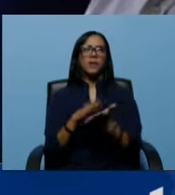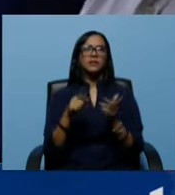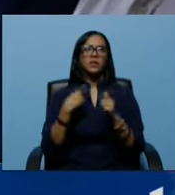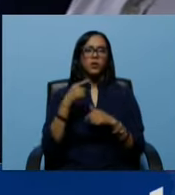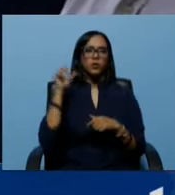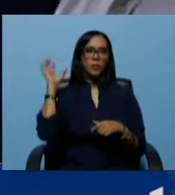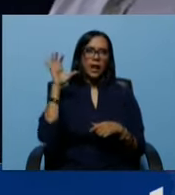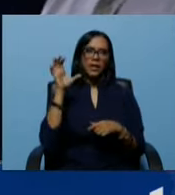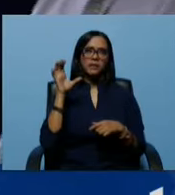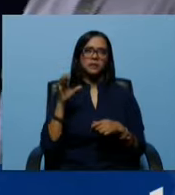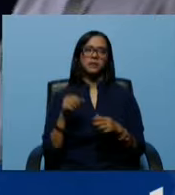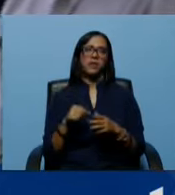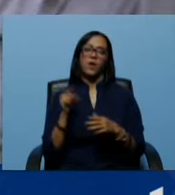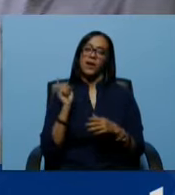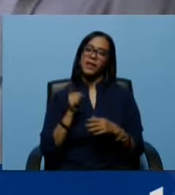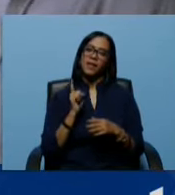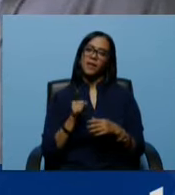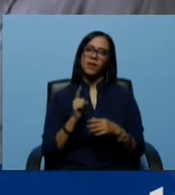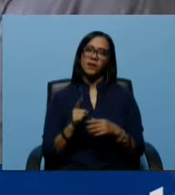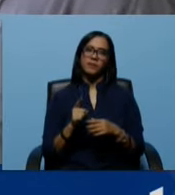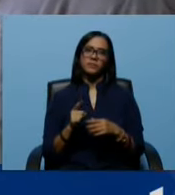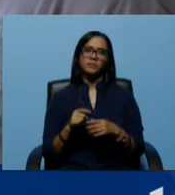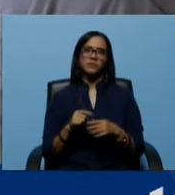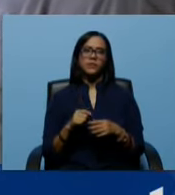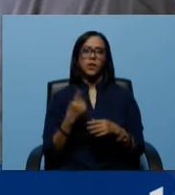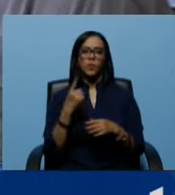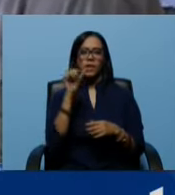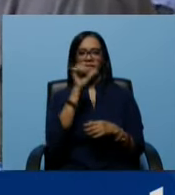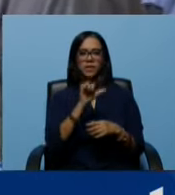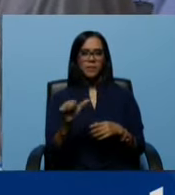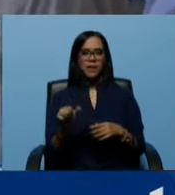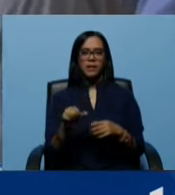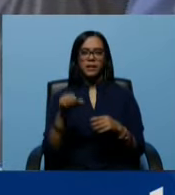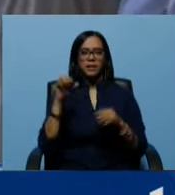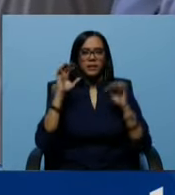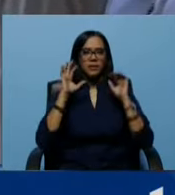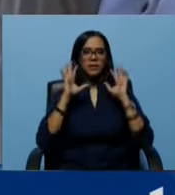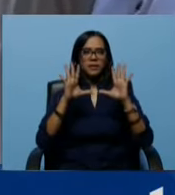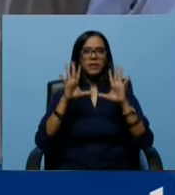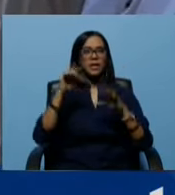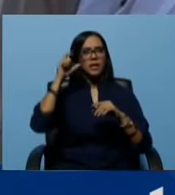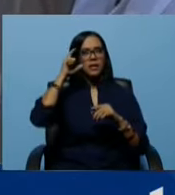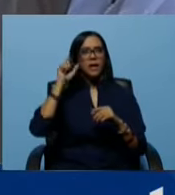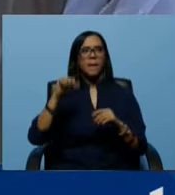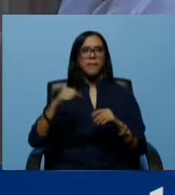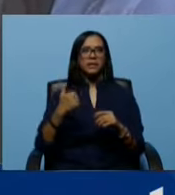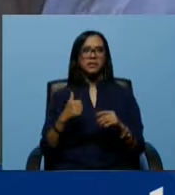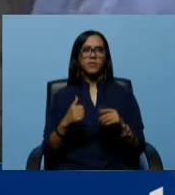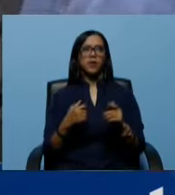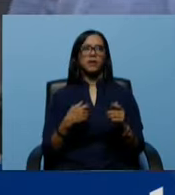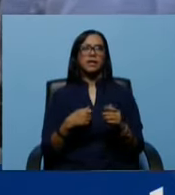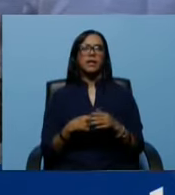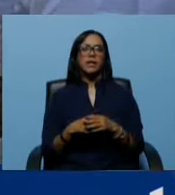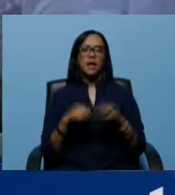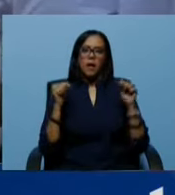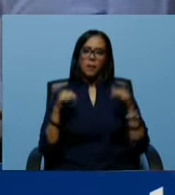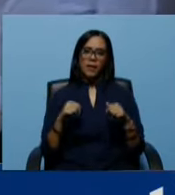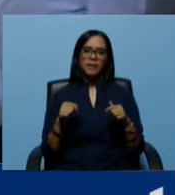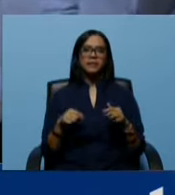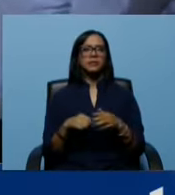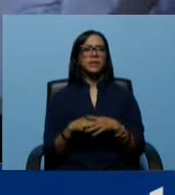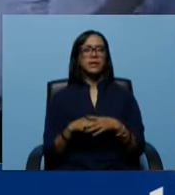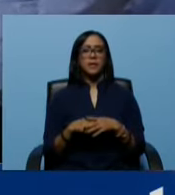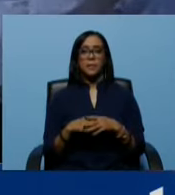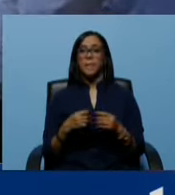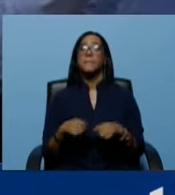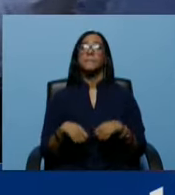país. Lo que debería ser una semana, 10 días máximo para la exportación, aquí puede ser el triple. Lo que tiene